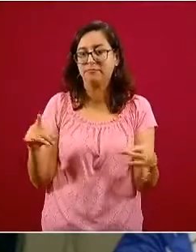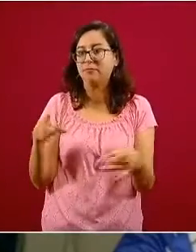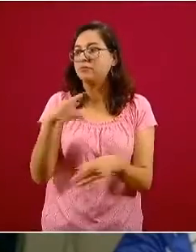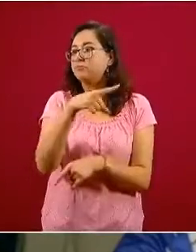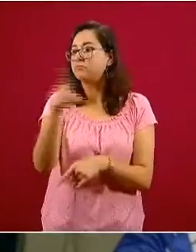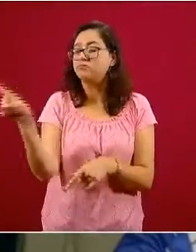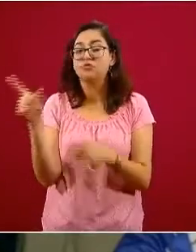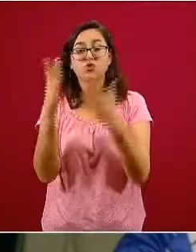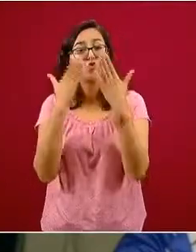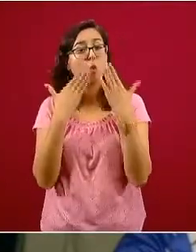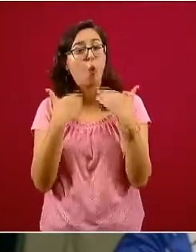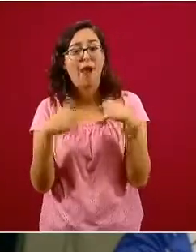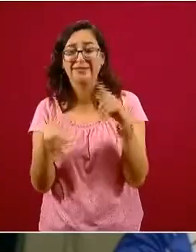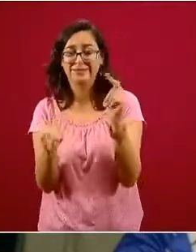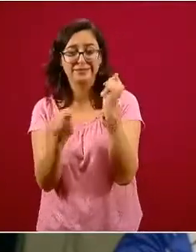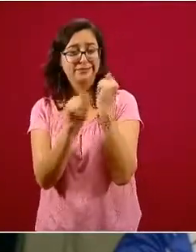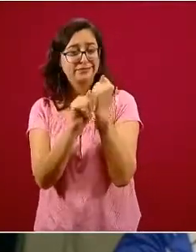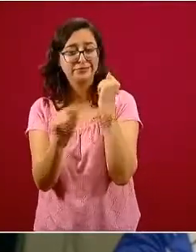vías de acceso.